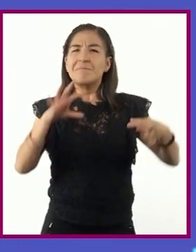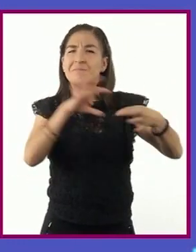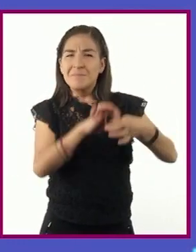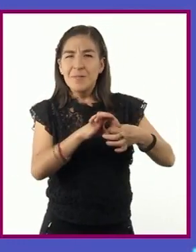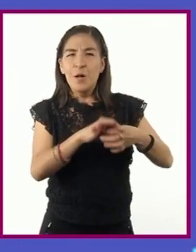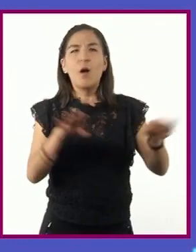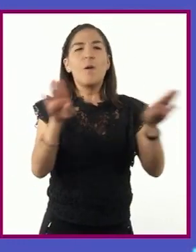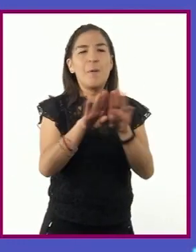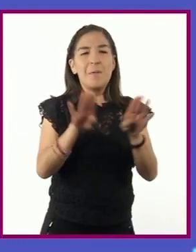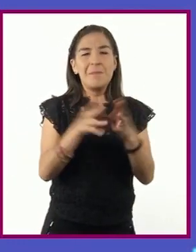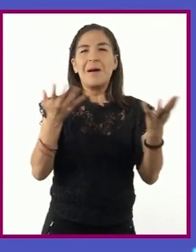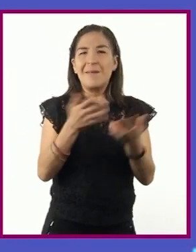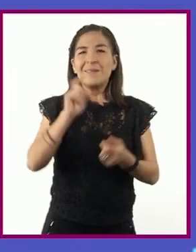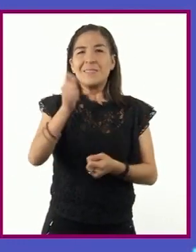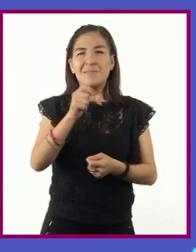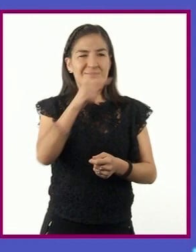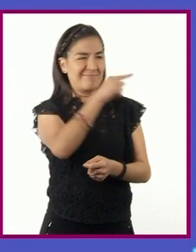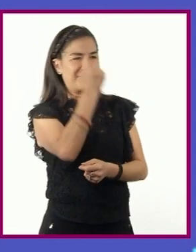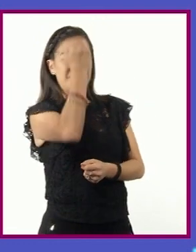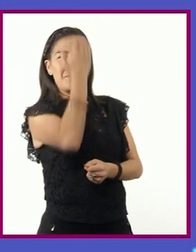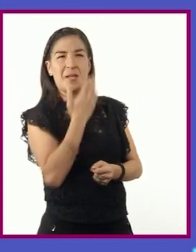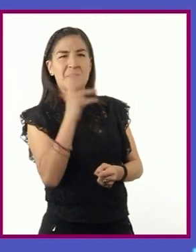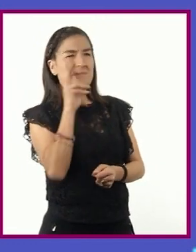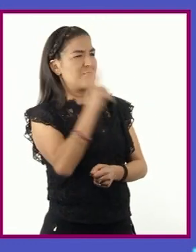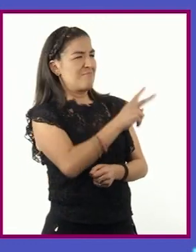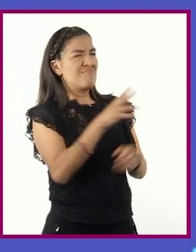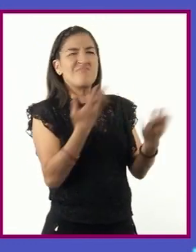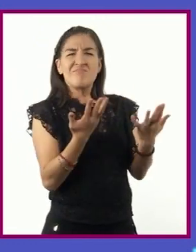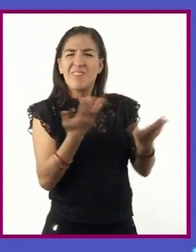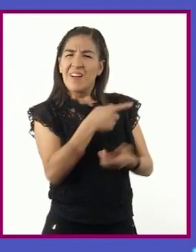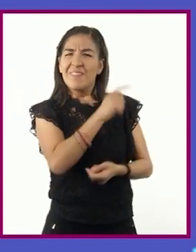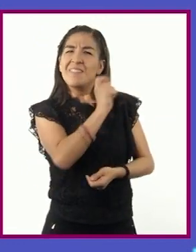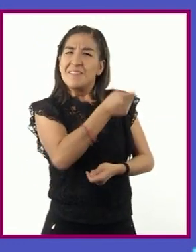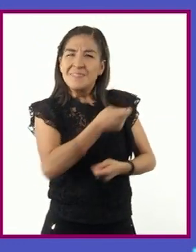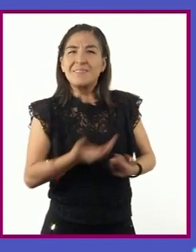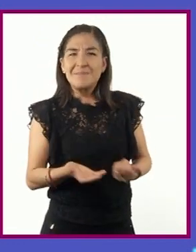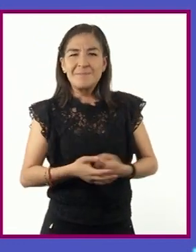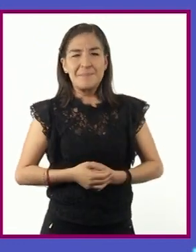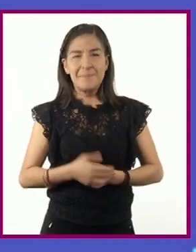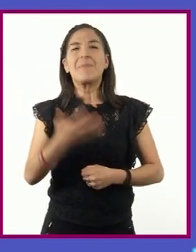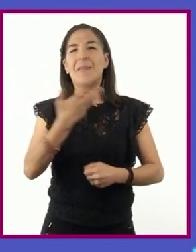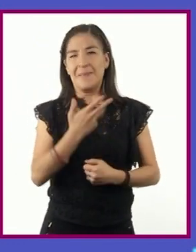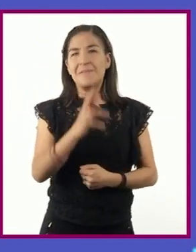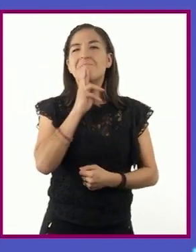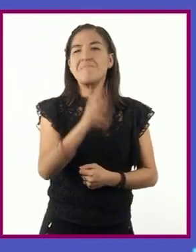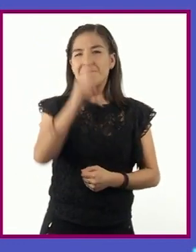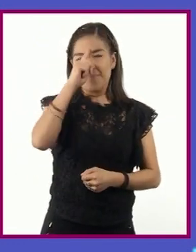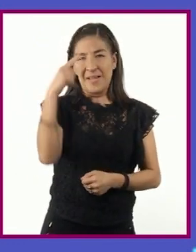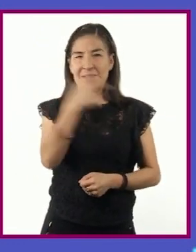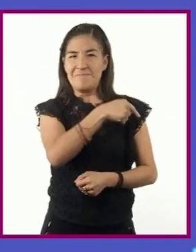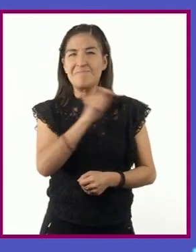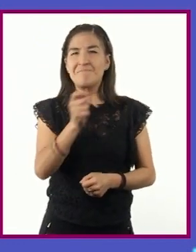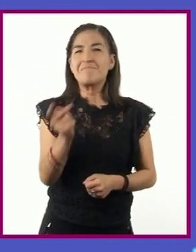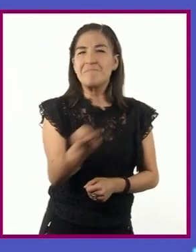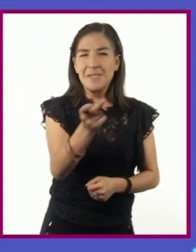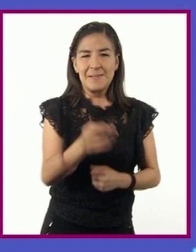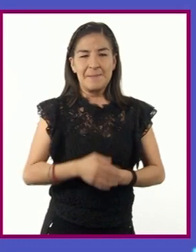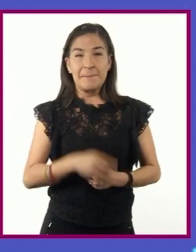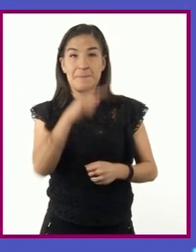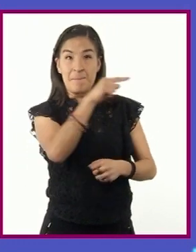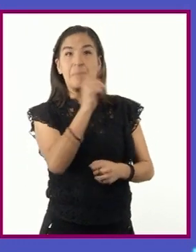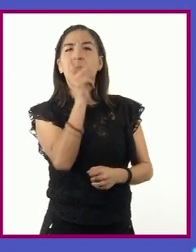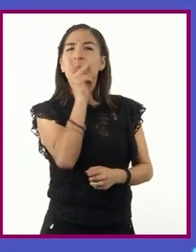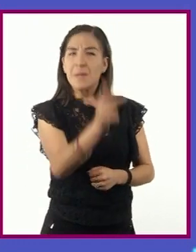¿Cómo conseguir lo que una imagen visual consigue? Hay una respuesta muy fácil a esta pregunta y es que las